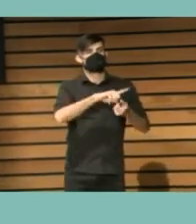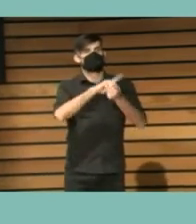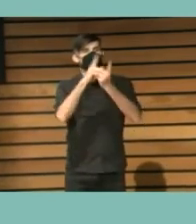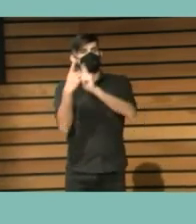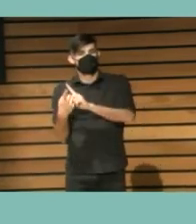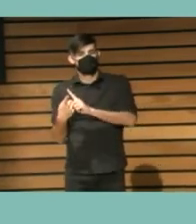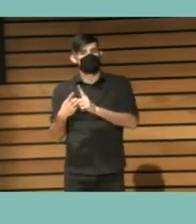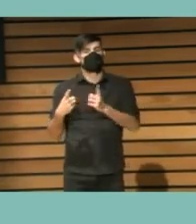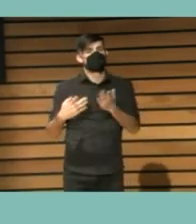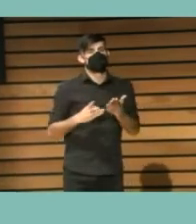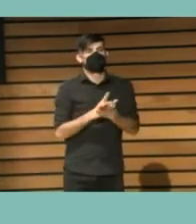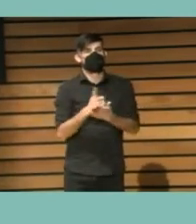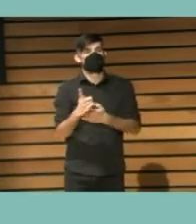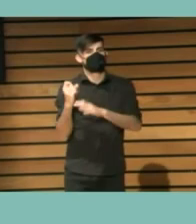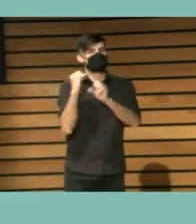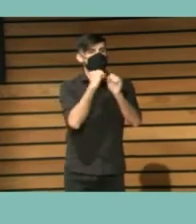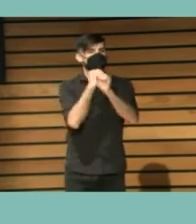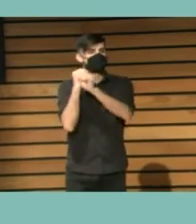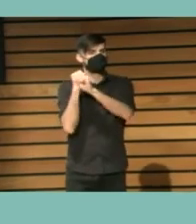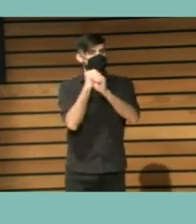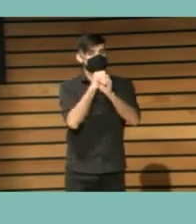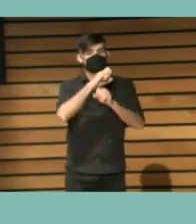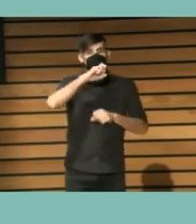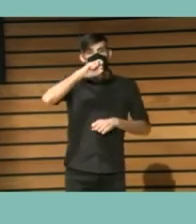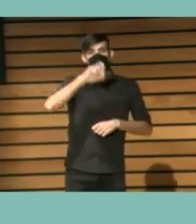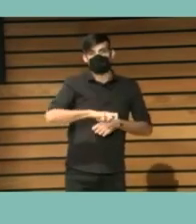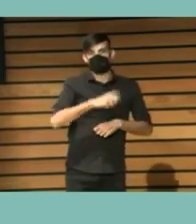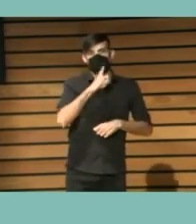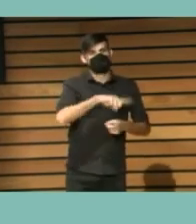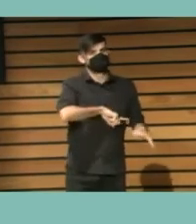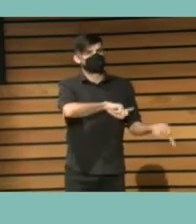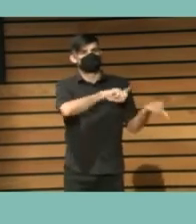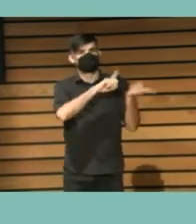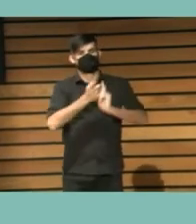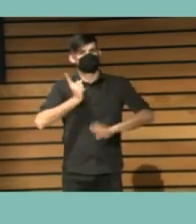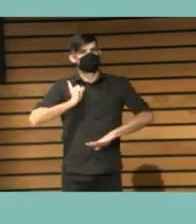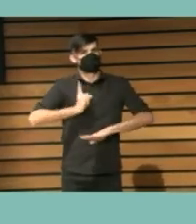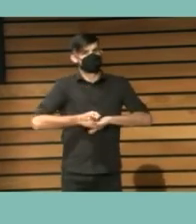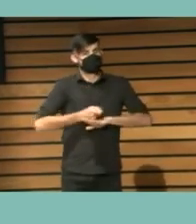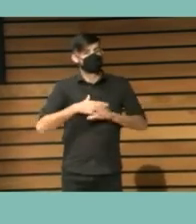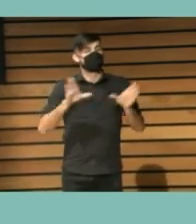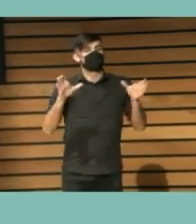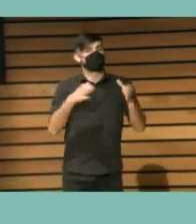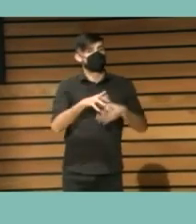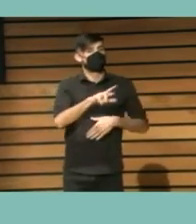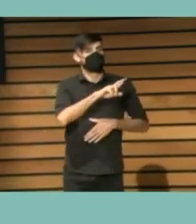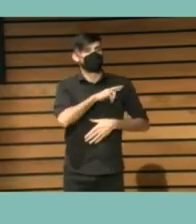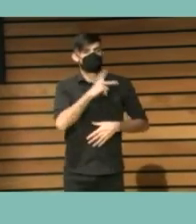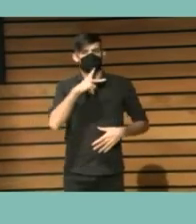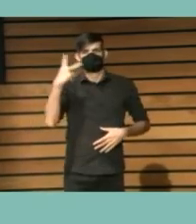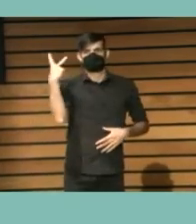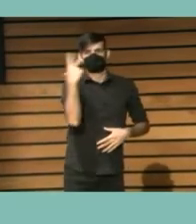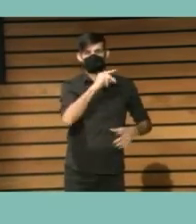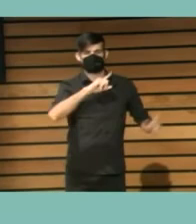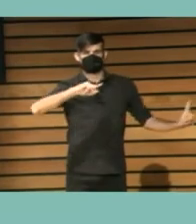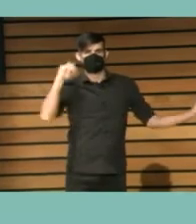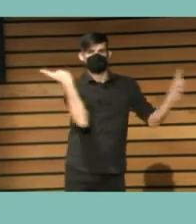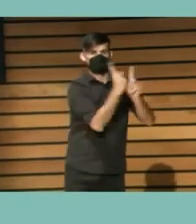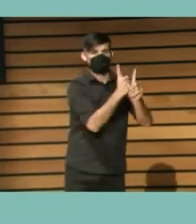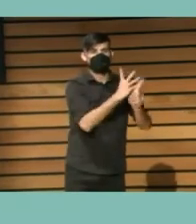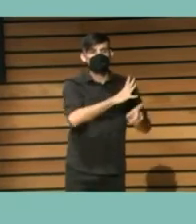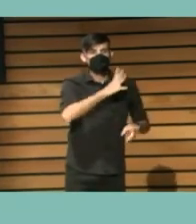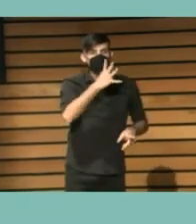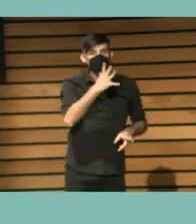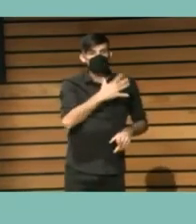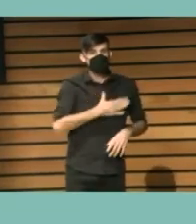Santa, que el obispo mandó que se cambiase una ruta y las confrarías pues le dijeron que no. Por eso, porque son